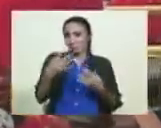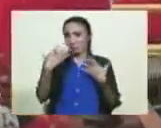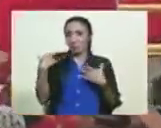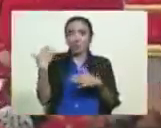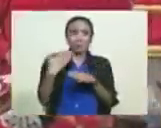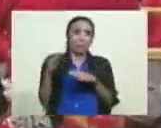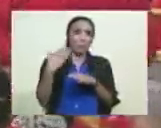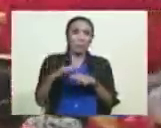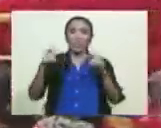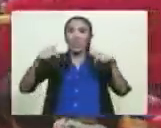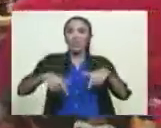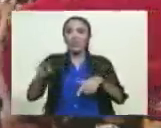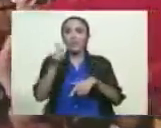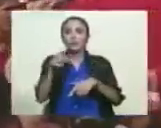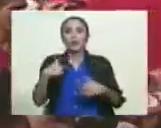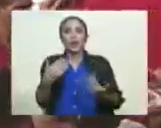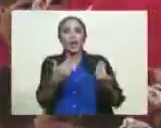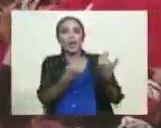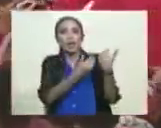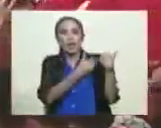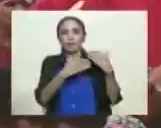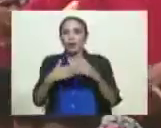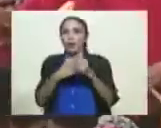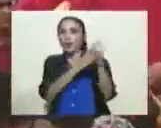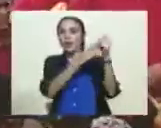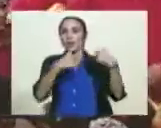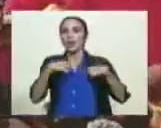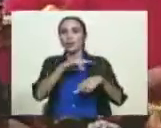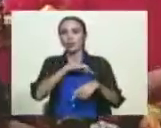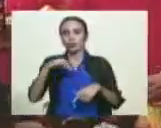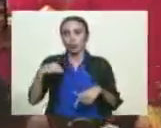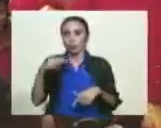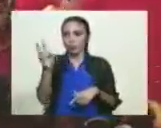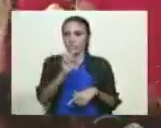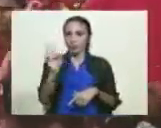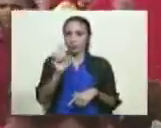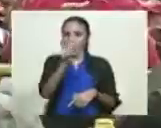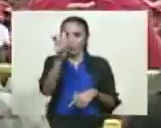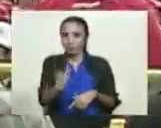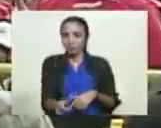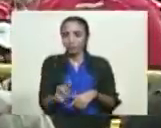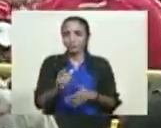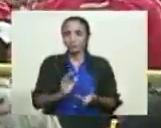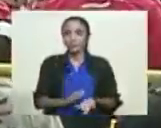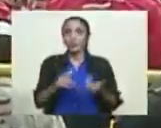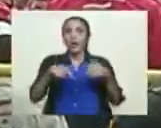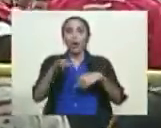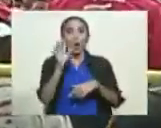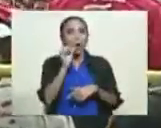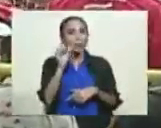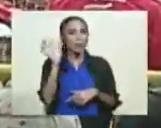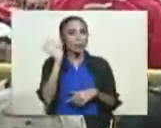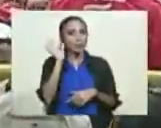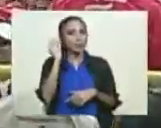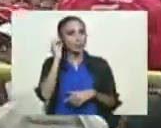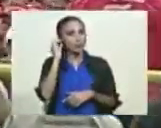En Venezuela mandamos los venezolanos y las venezolanas.